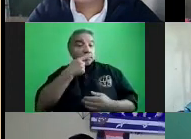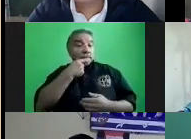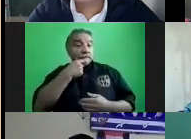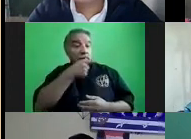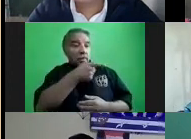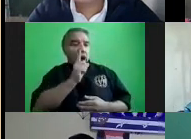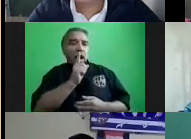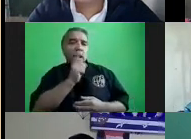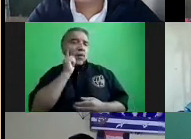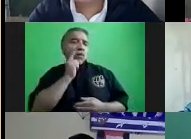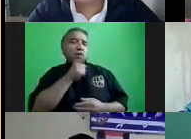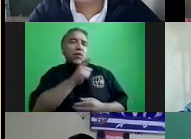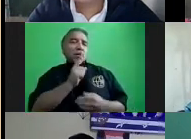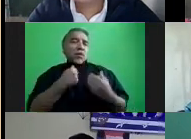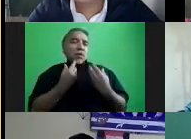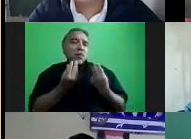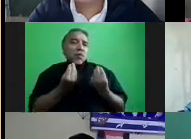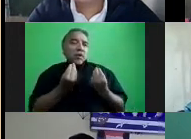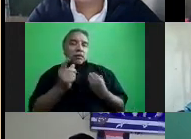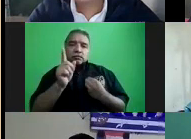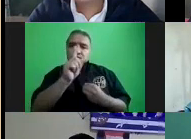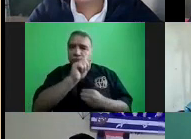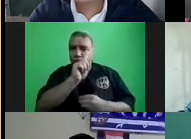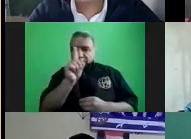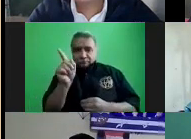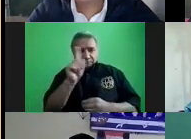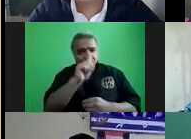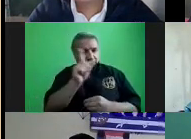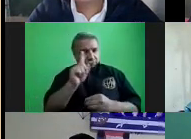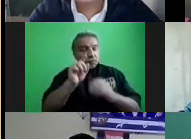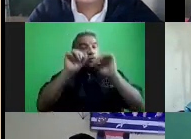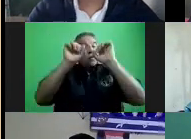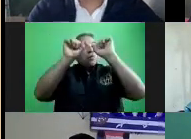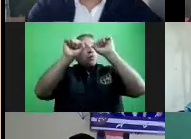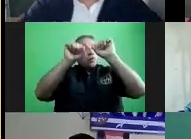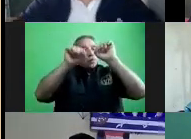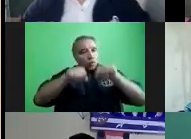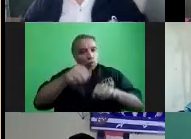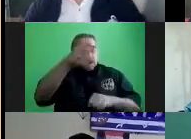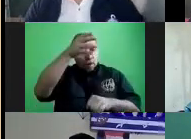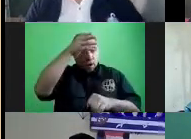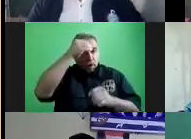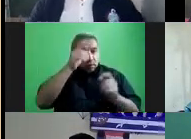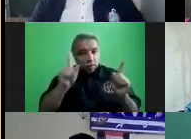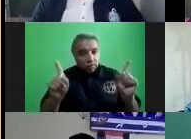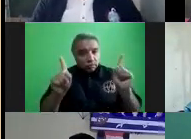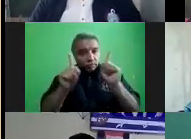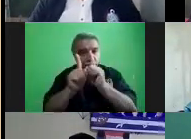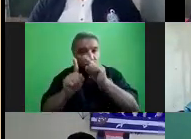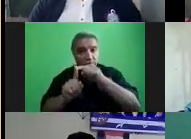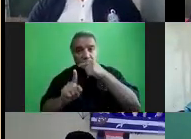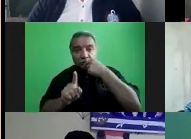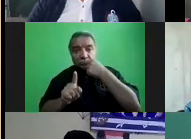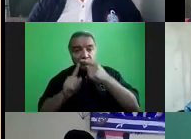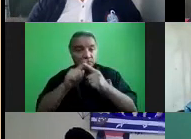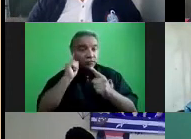un taller de aprender a hacer pasteles o algo. Los oyentes no sienten miedo, ellos no sienten miedo porque ellos pueden y